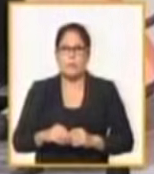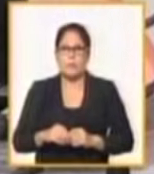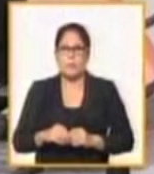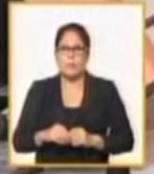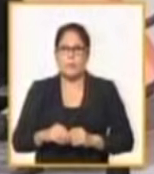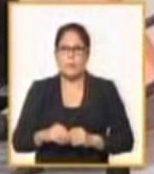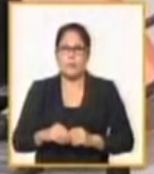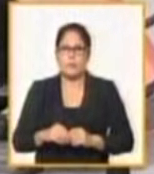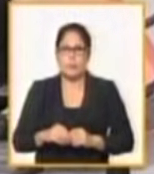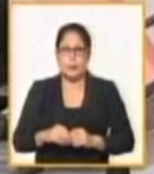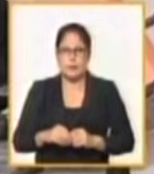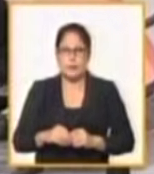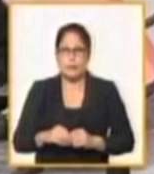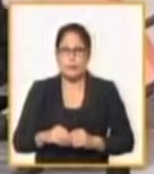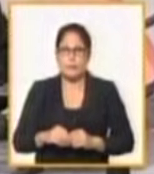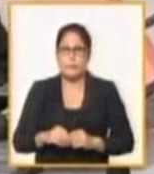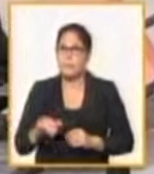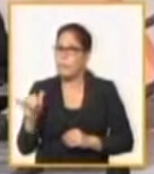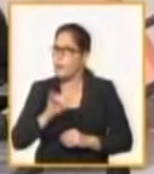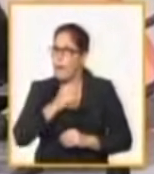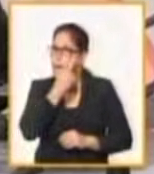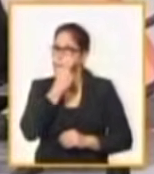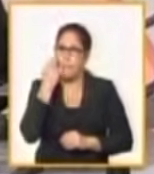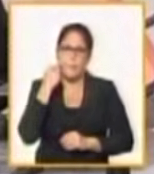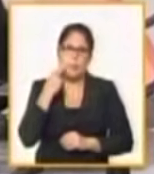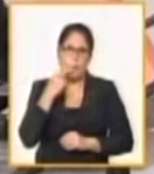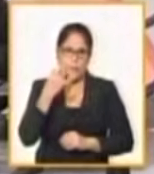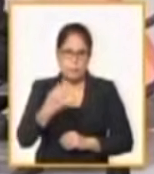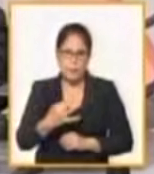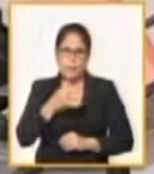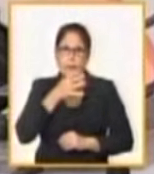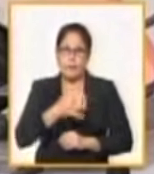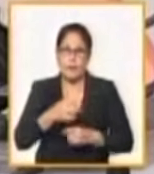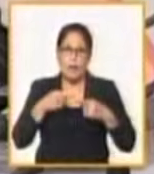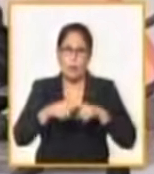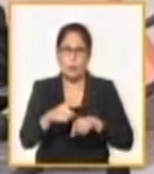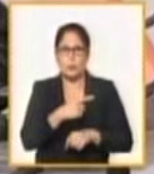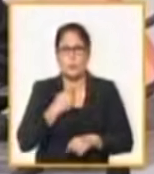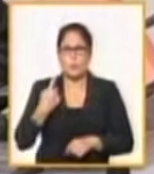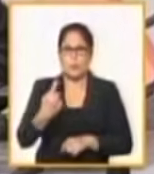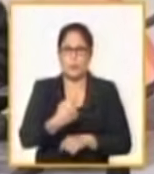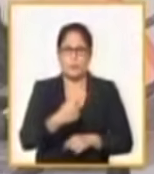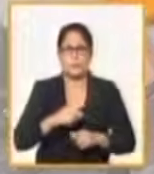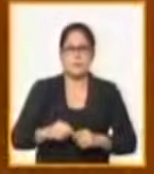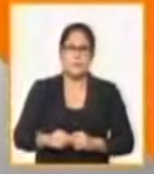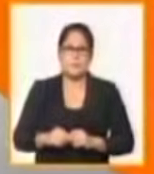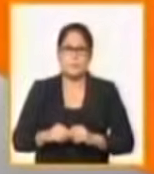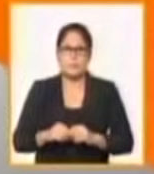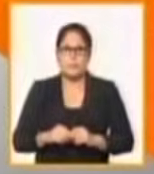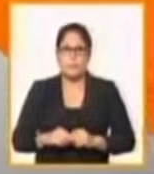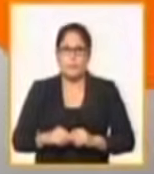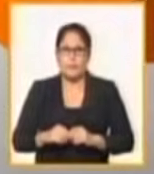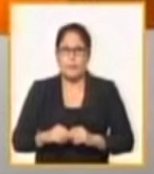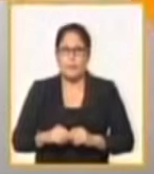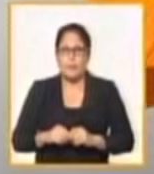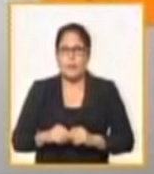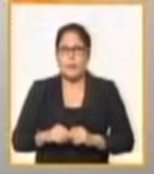sobre esa raíz martiana también del pensamiento cultural de Fidel. Sigan con nosotros en nuestra mesa redonda.